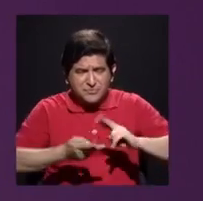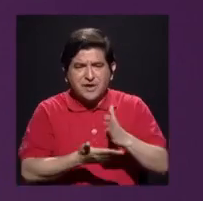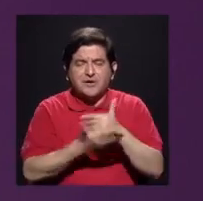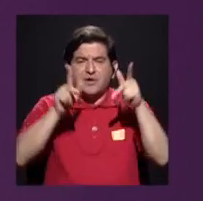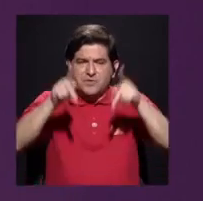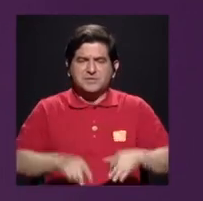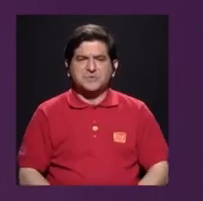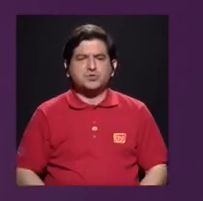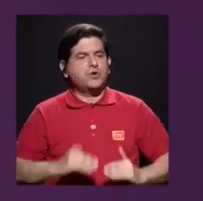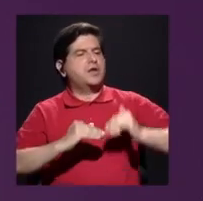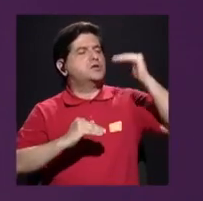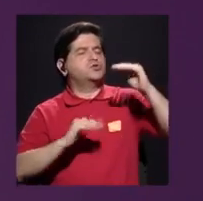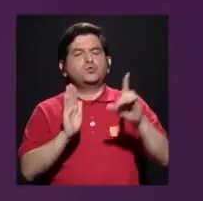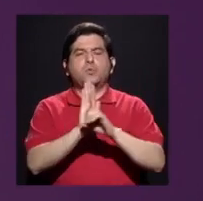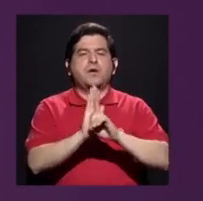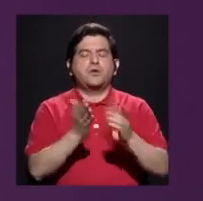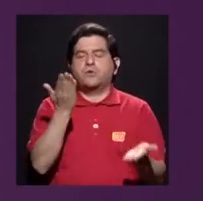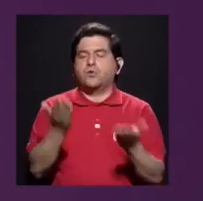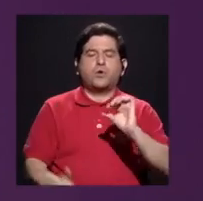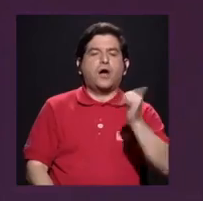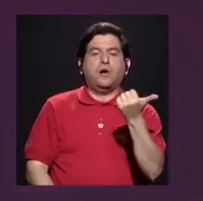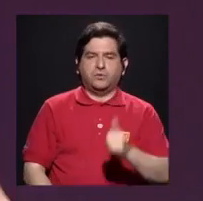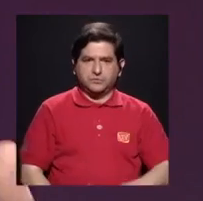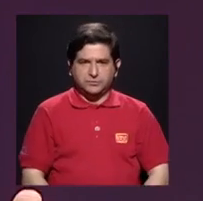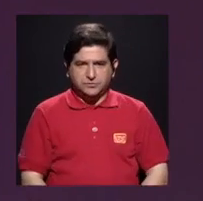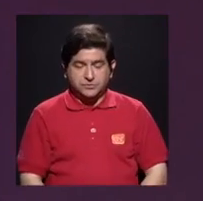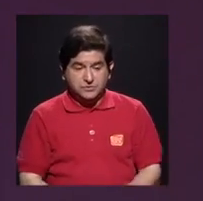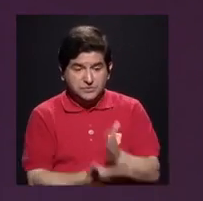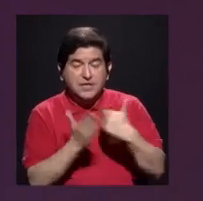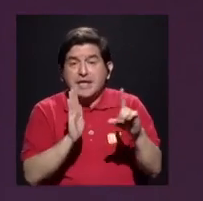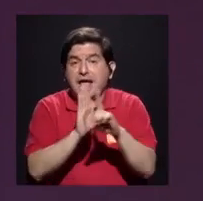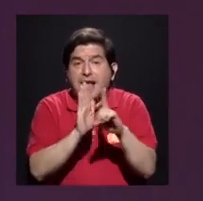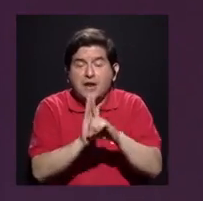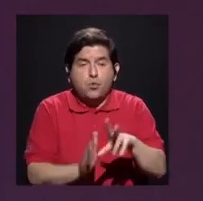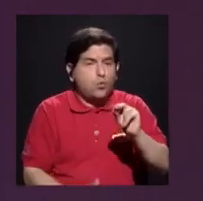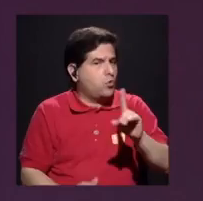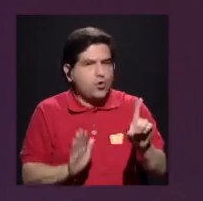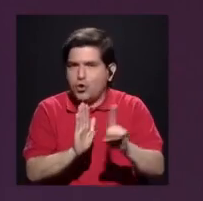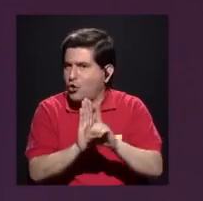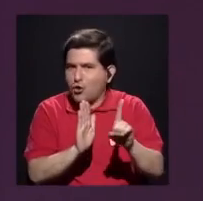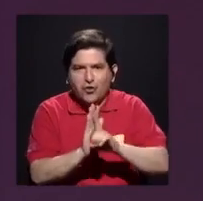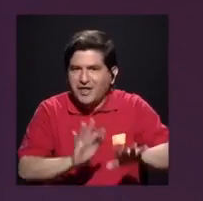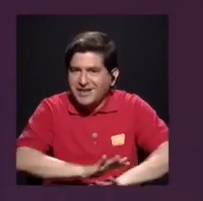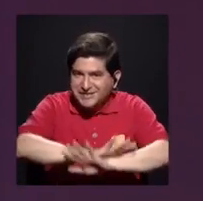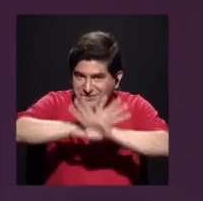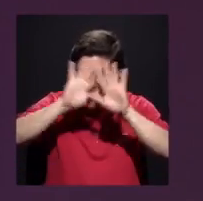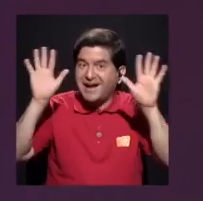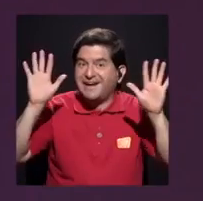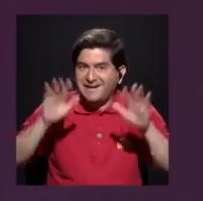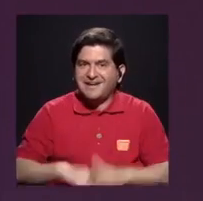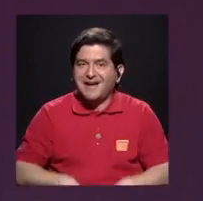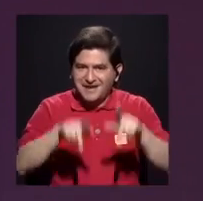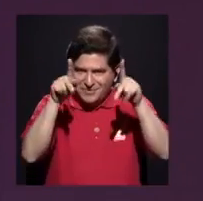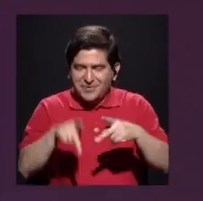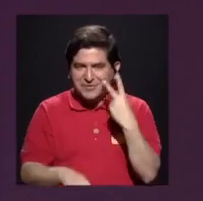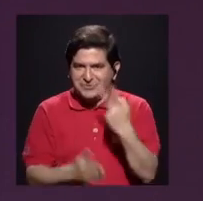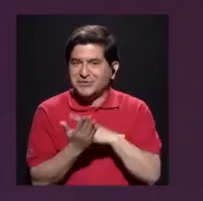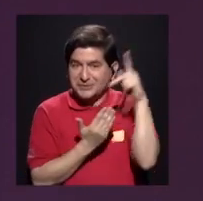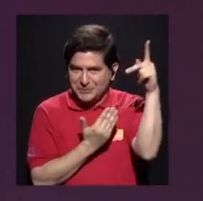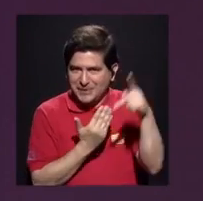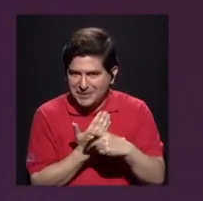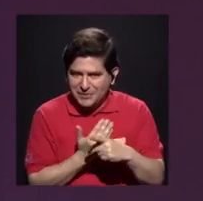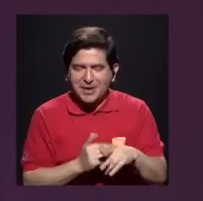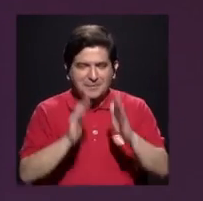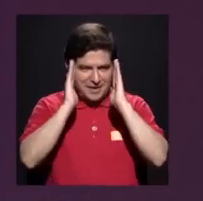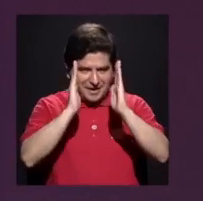otros y hay ciertos derechos que no son derechos declaró la señora y a los que nos ven y